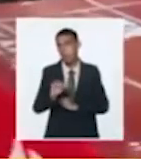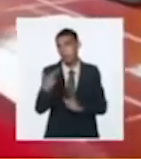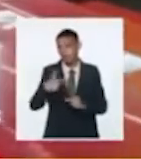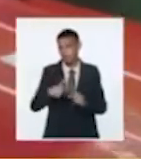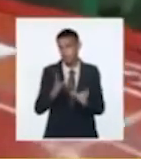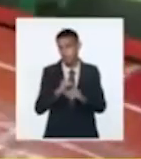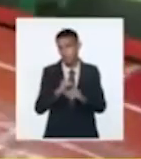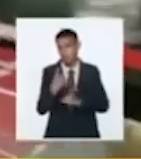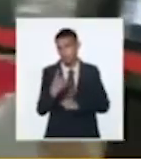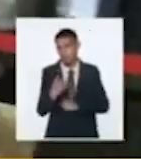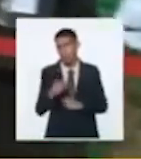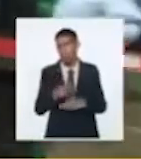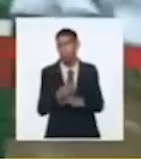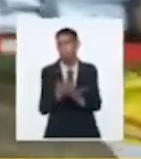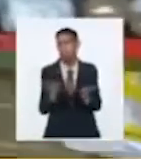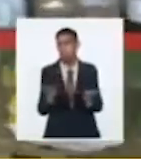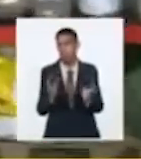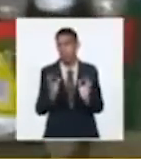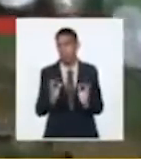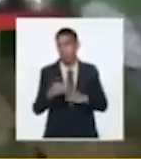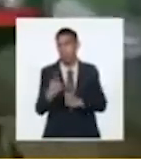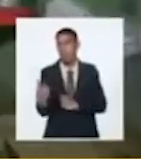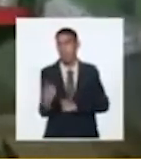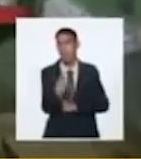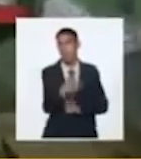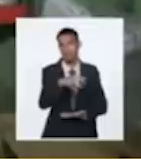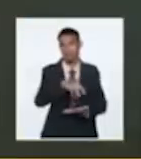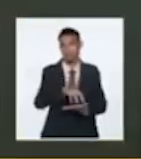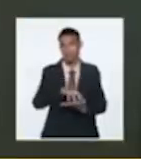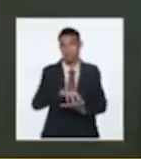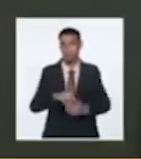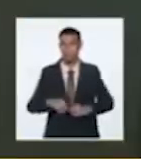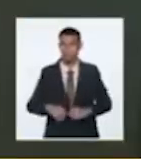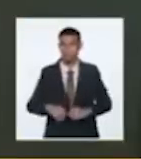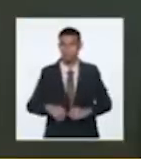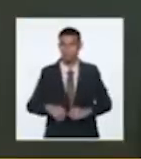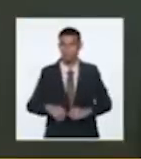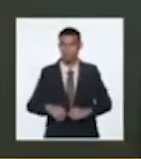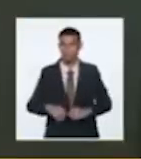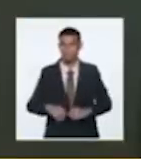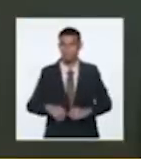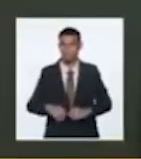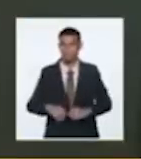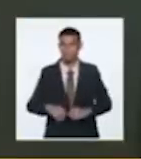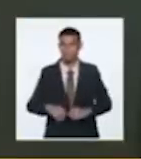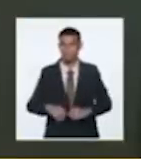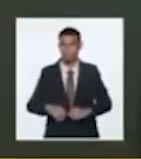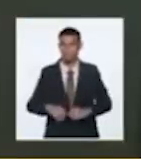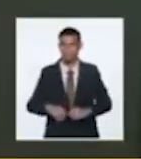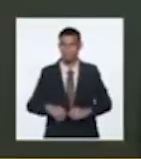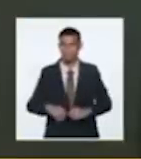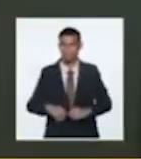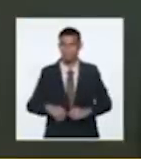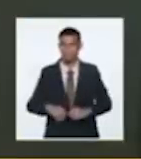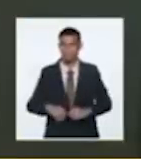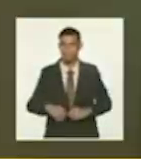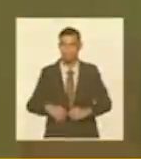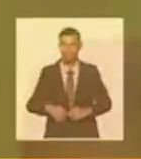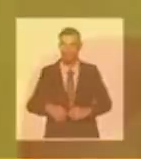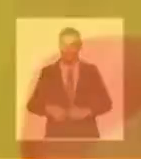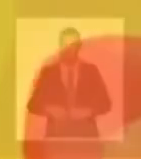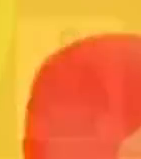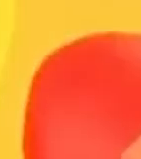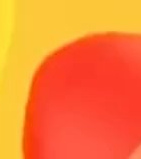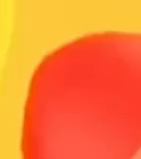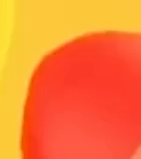de distribución de paquetería. Bernardo Espinosa. Gracias, Bernardo, por esa última información.